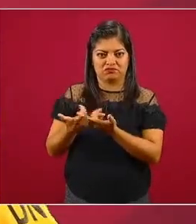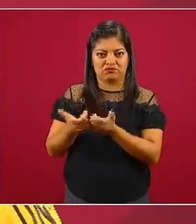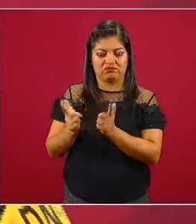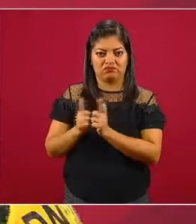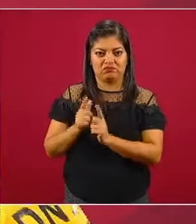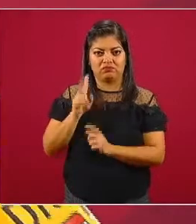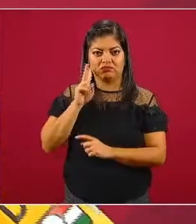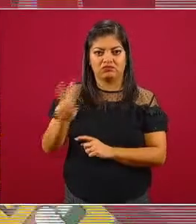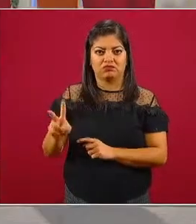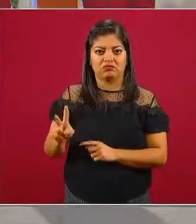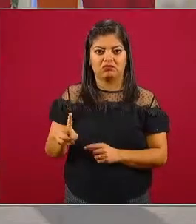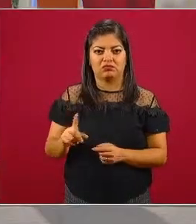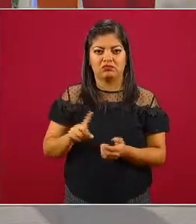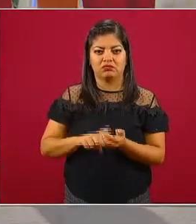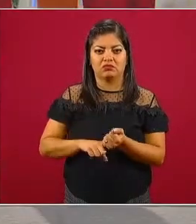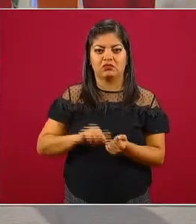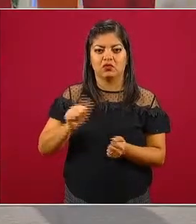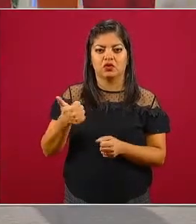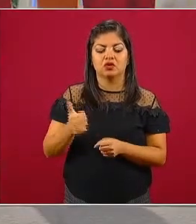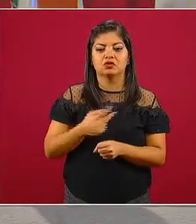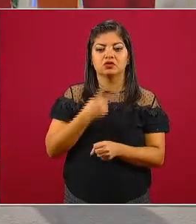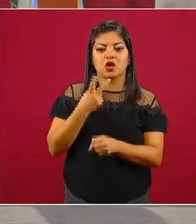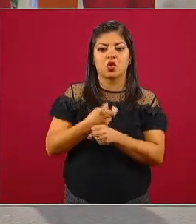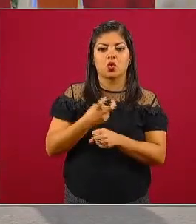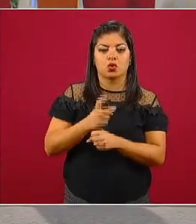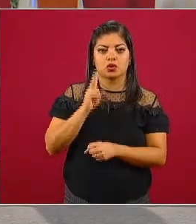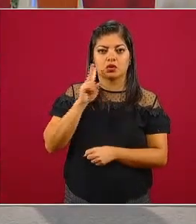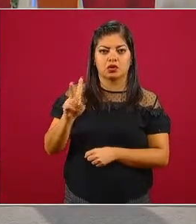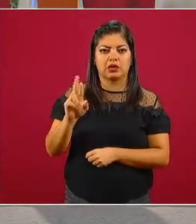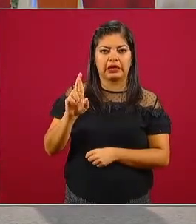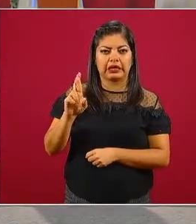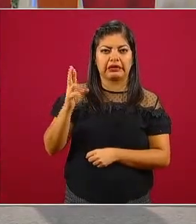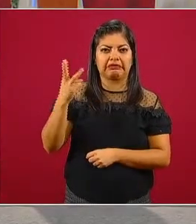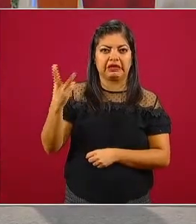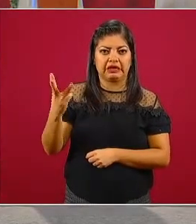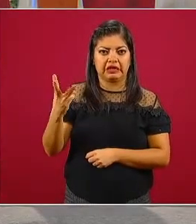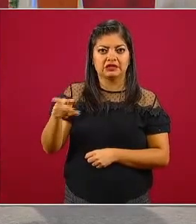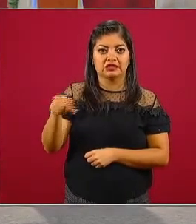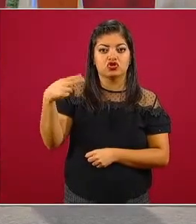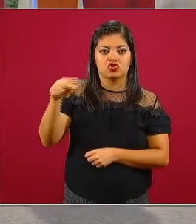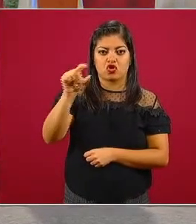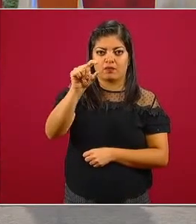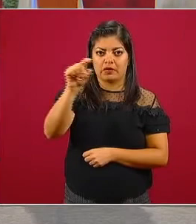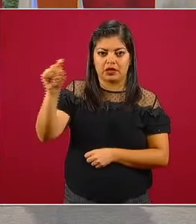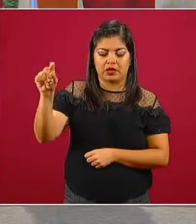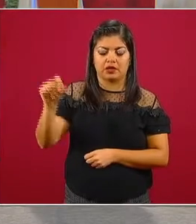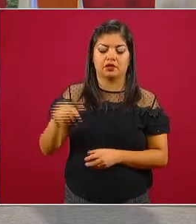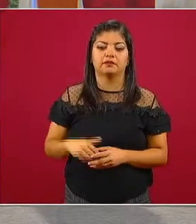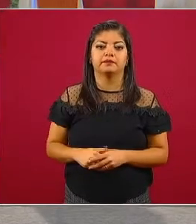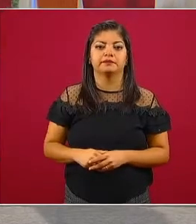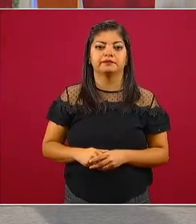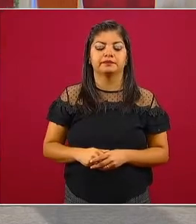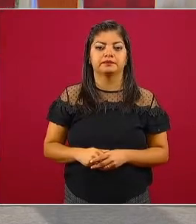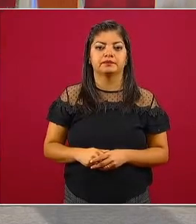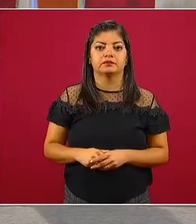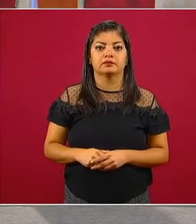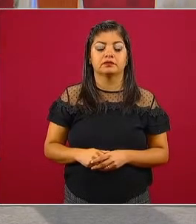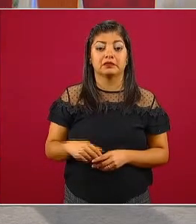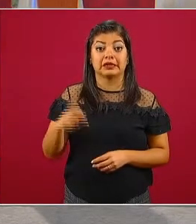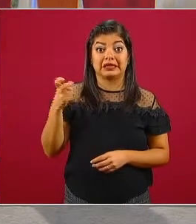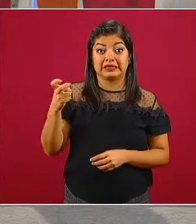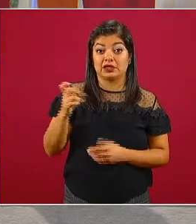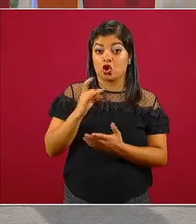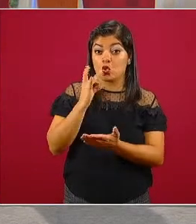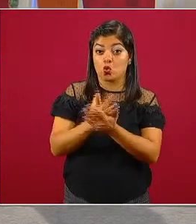vemos en la segunda, aquí dice arriba el R3, aquí está el nombre. También este es el